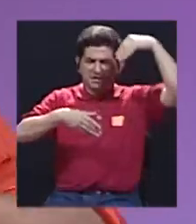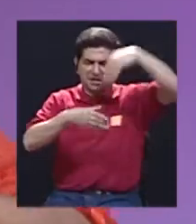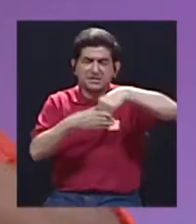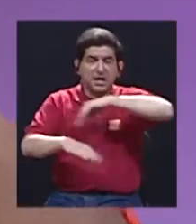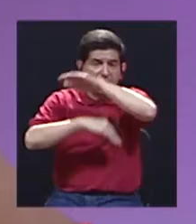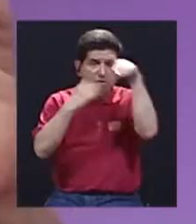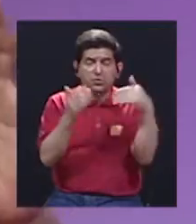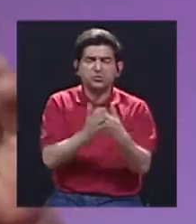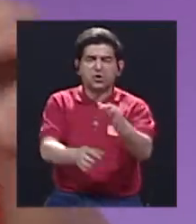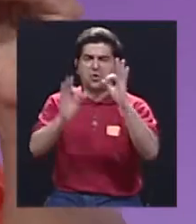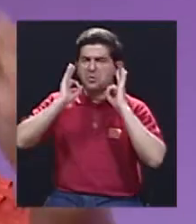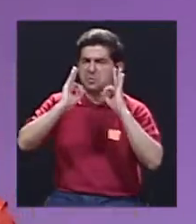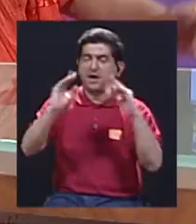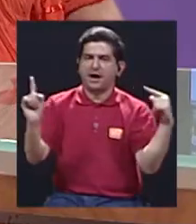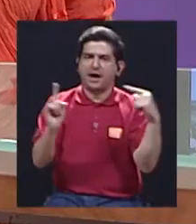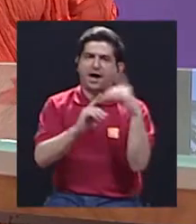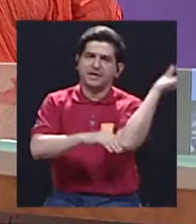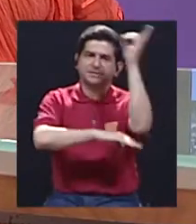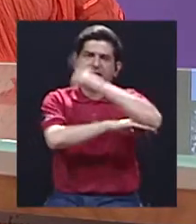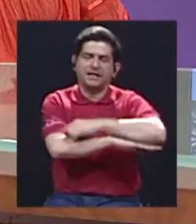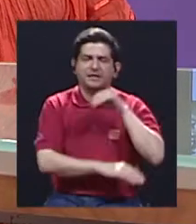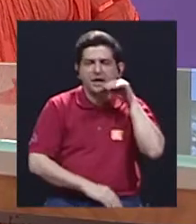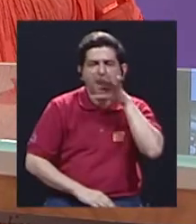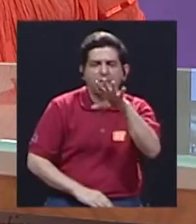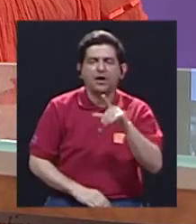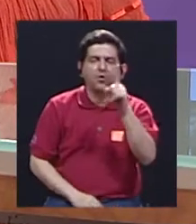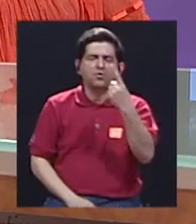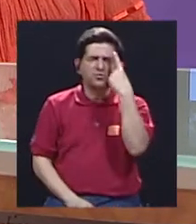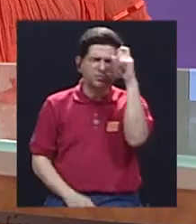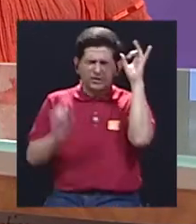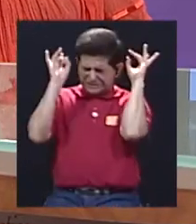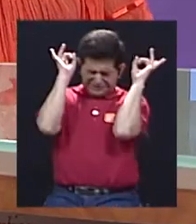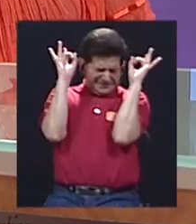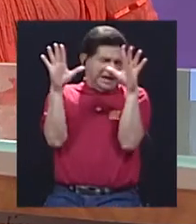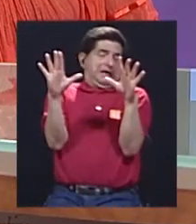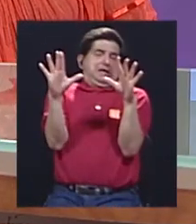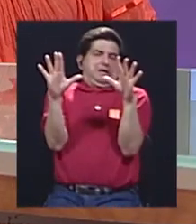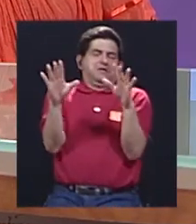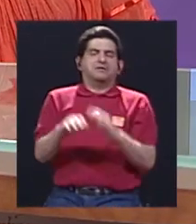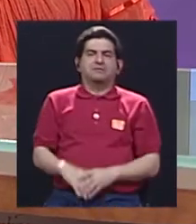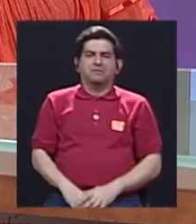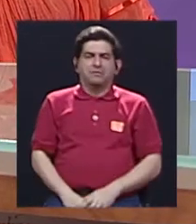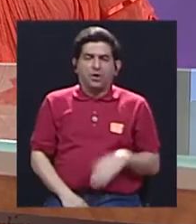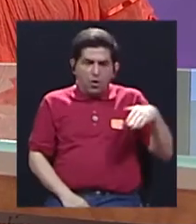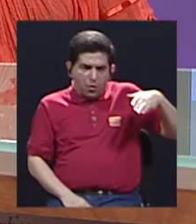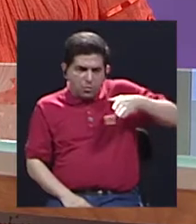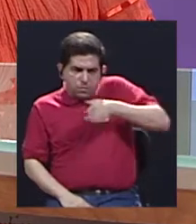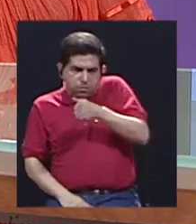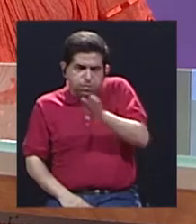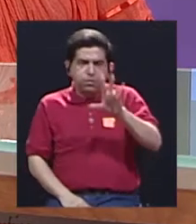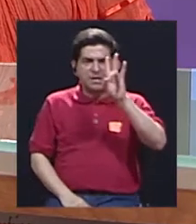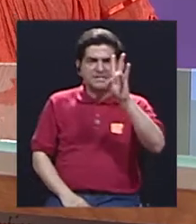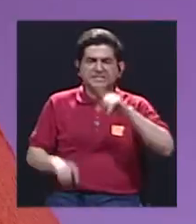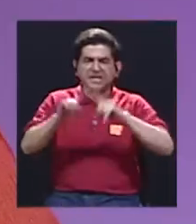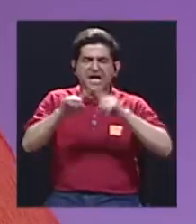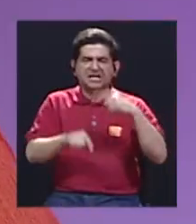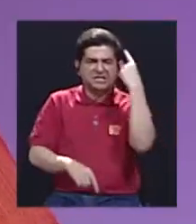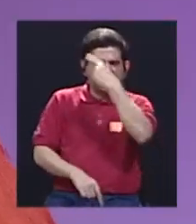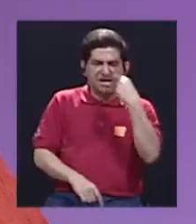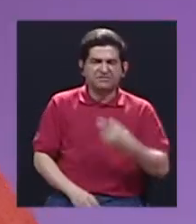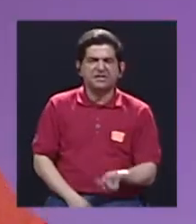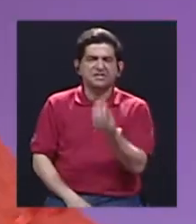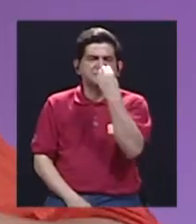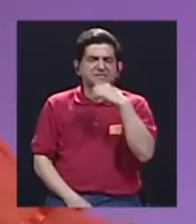y todo iba muy bien hasta un día en que un dragón tuvo una pesadilla soñó una serpiente de siete cabezas que